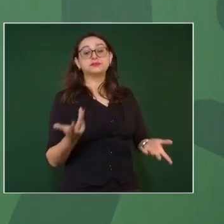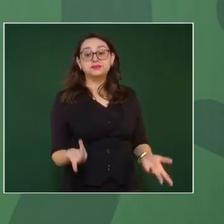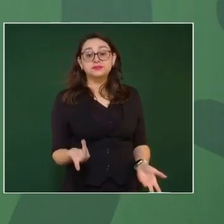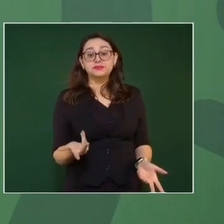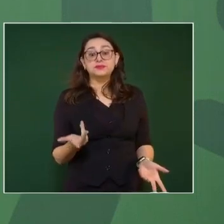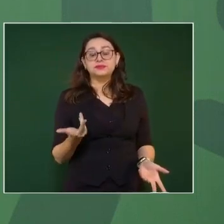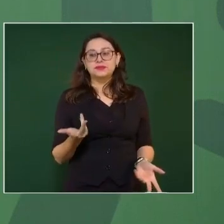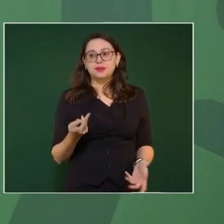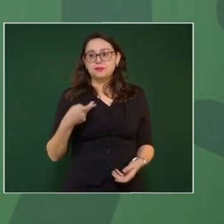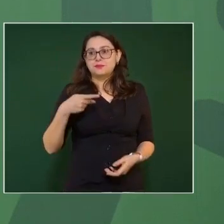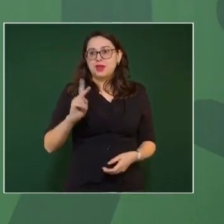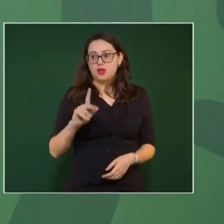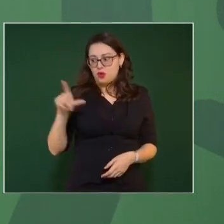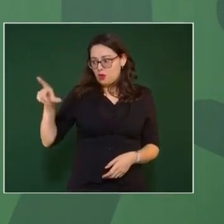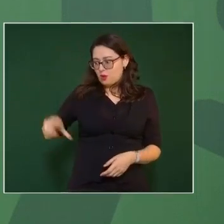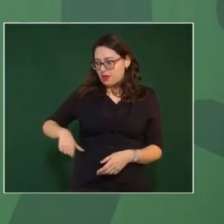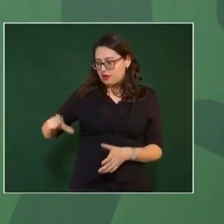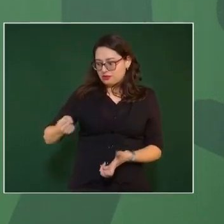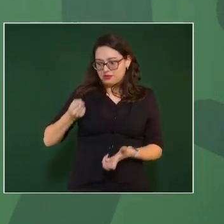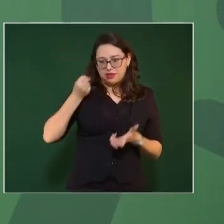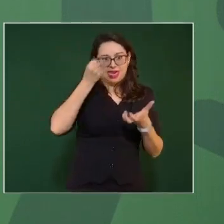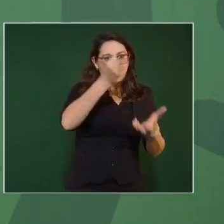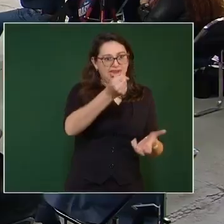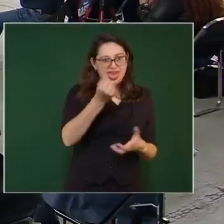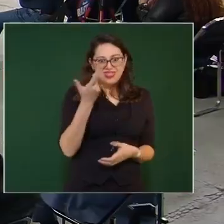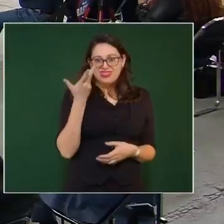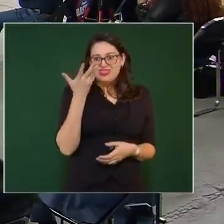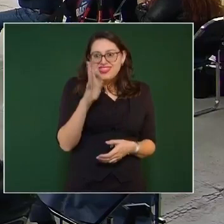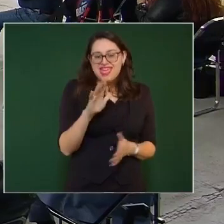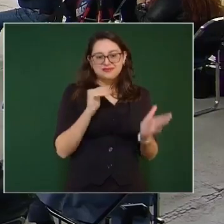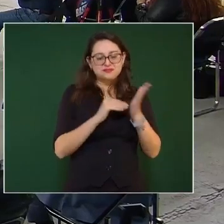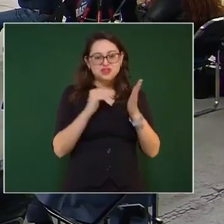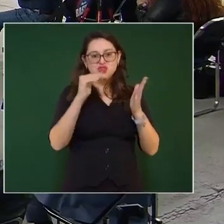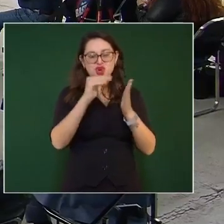que no se iba a poder usar. ¿Qué hacíamos?